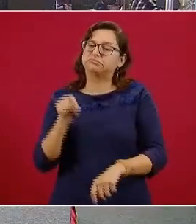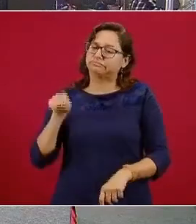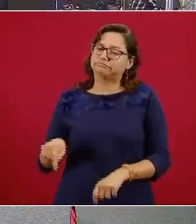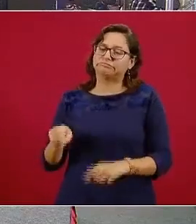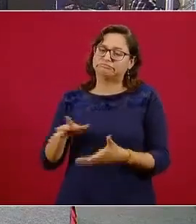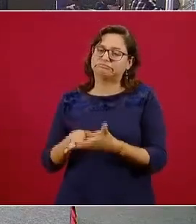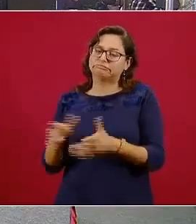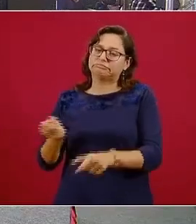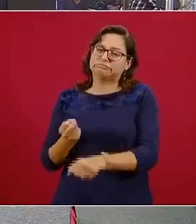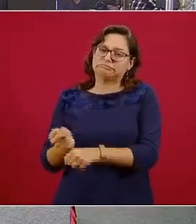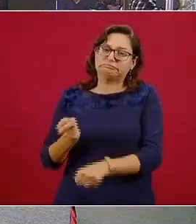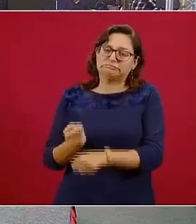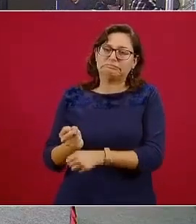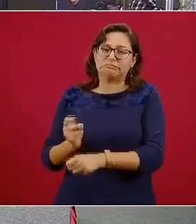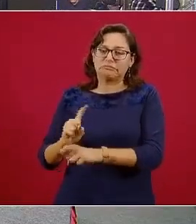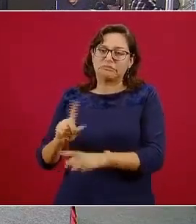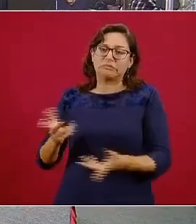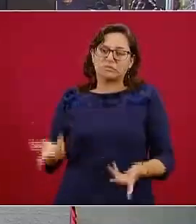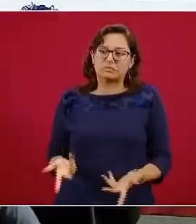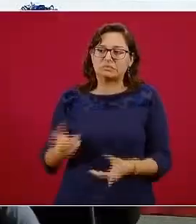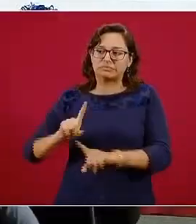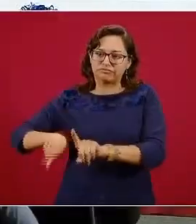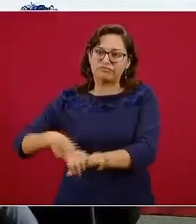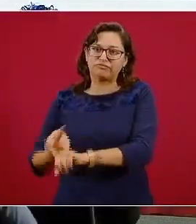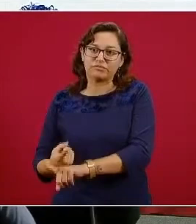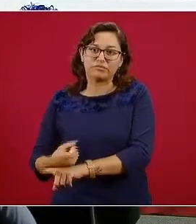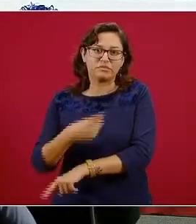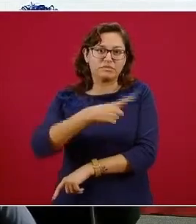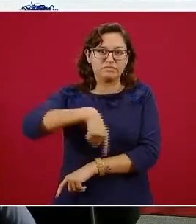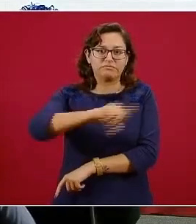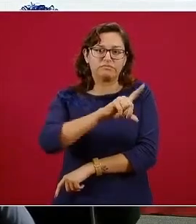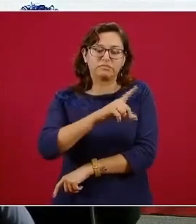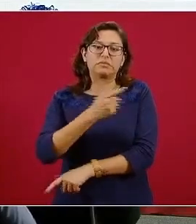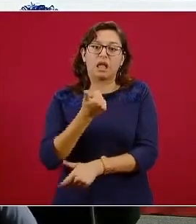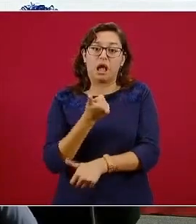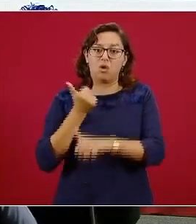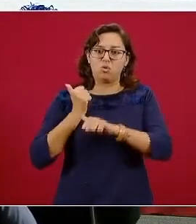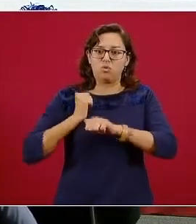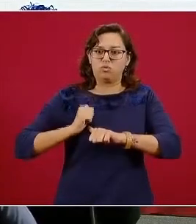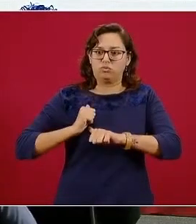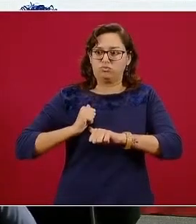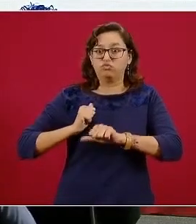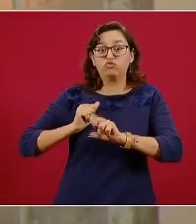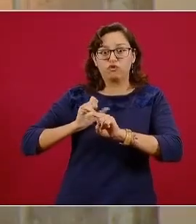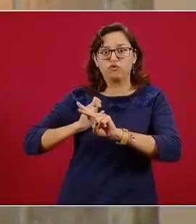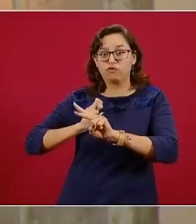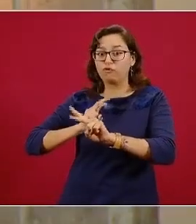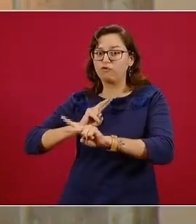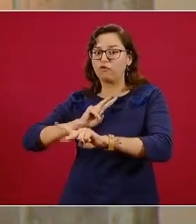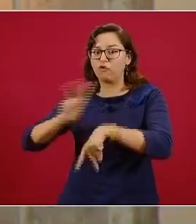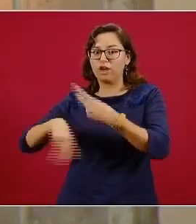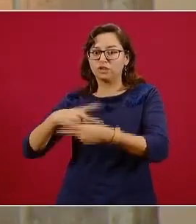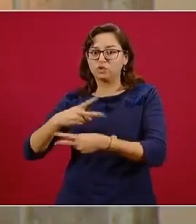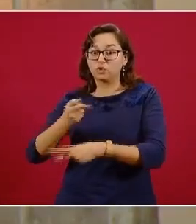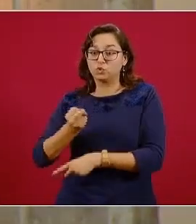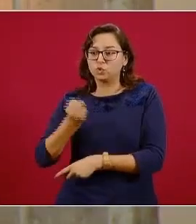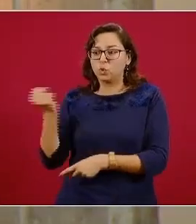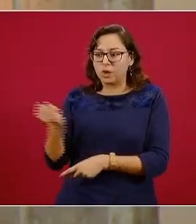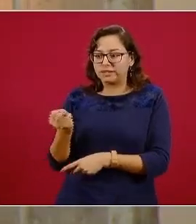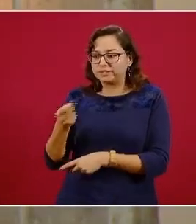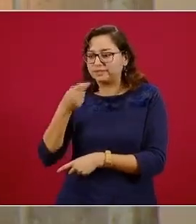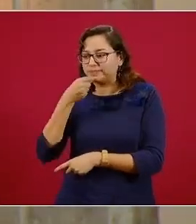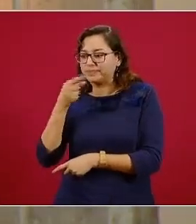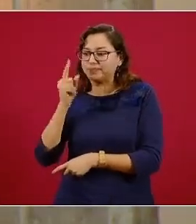violencia. Afortunadamente las autoridades acudieron a ubicar a esta niña y a su hermano, y